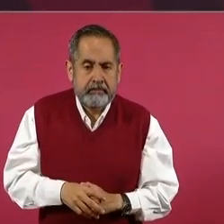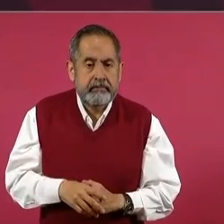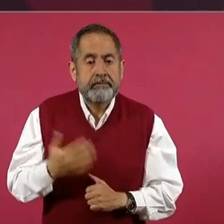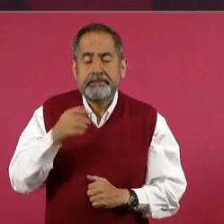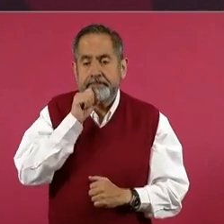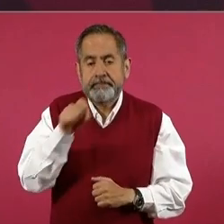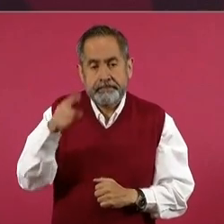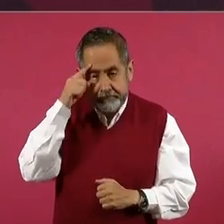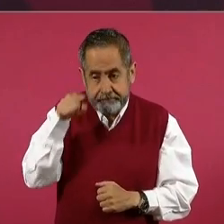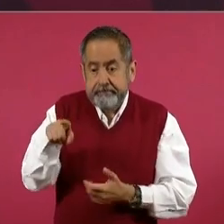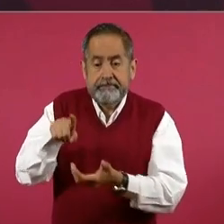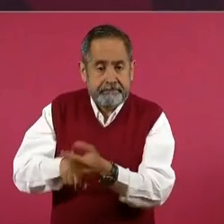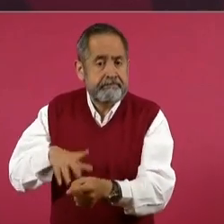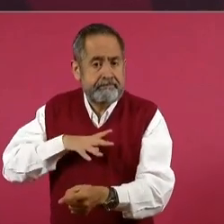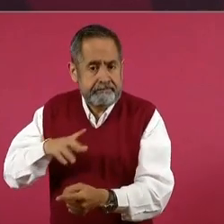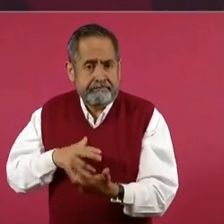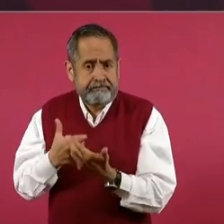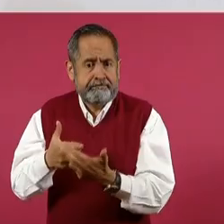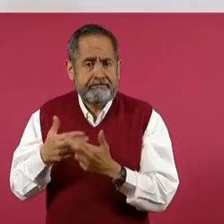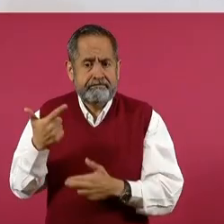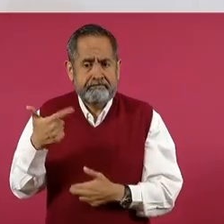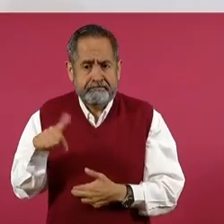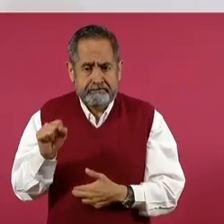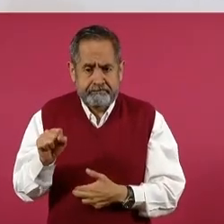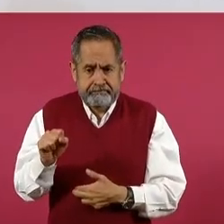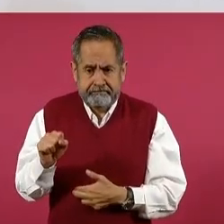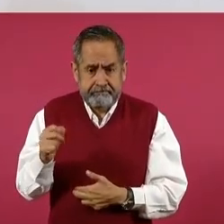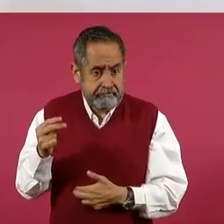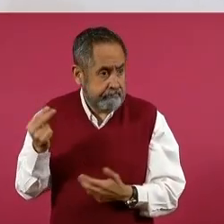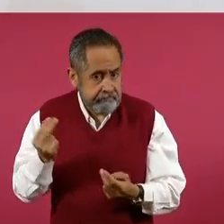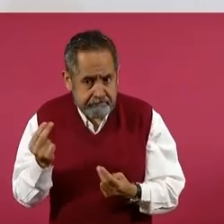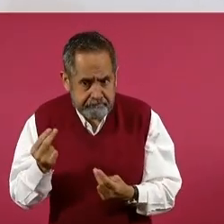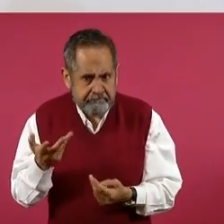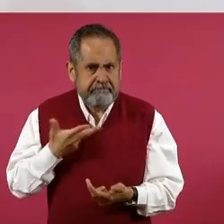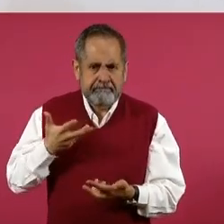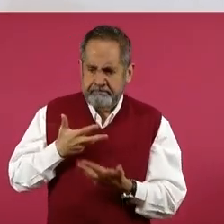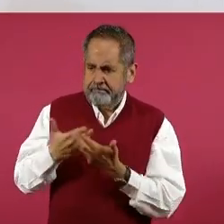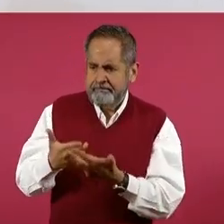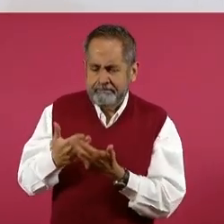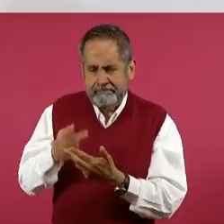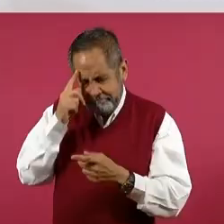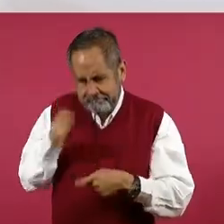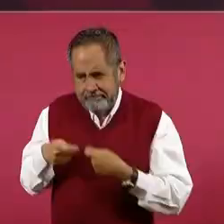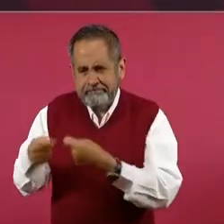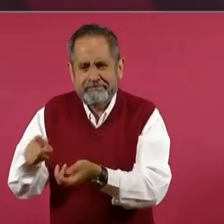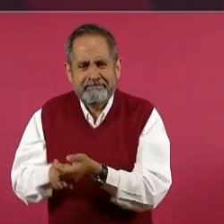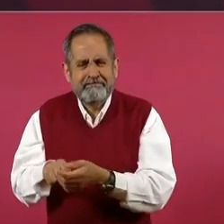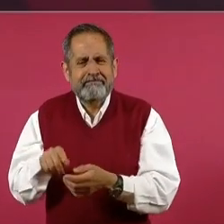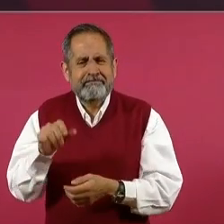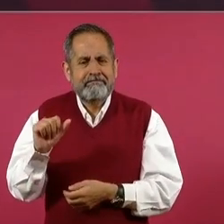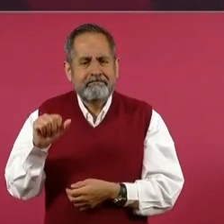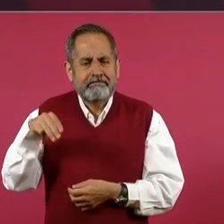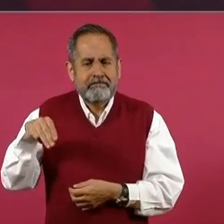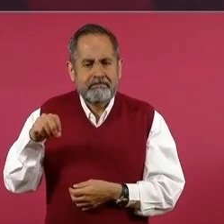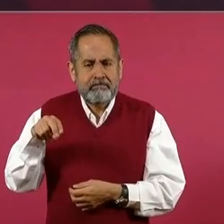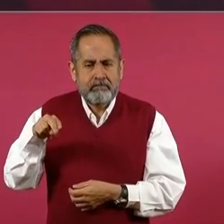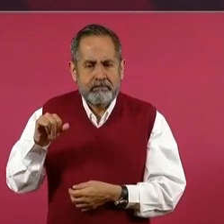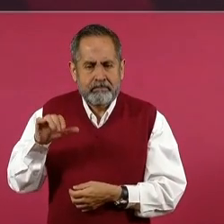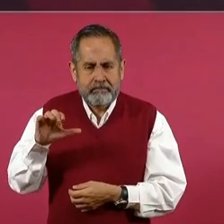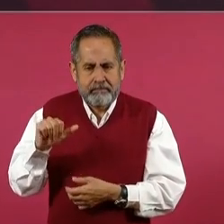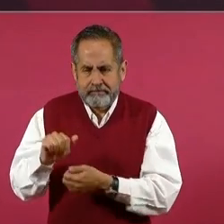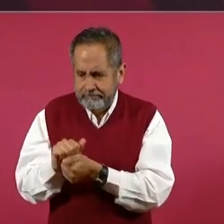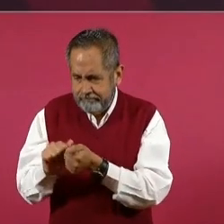se tiene el gas que se requiere para el amoníaco,